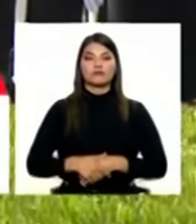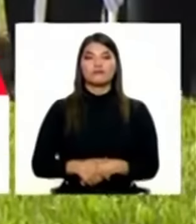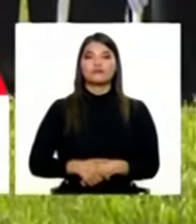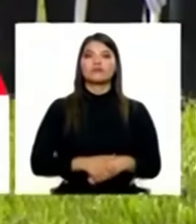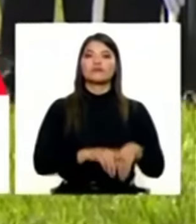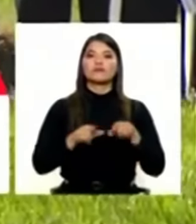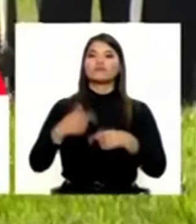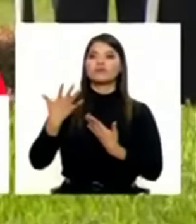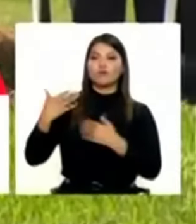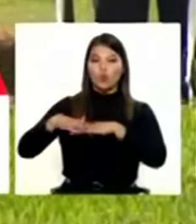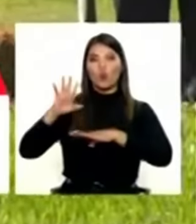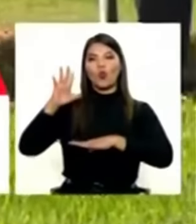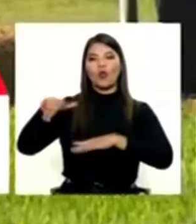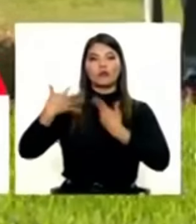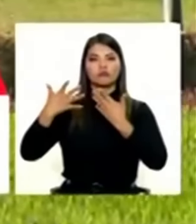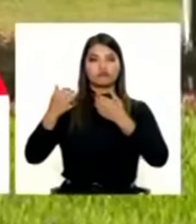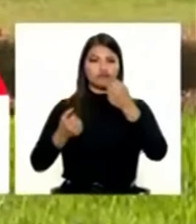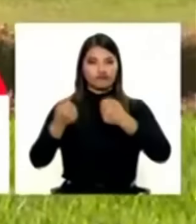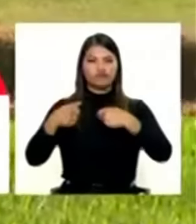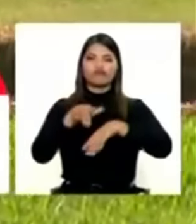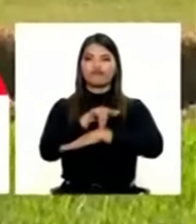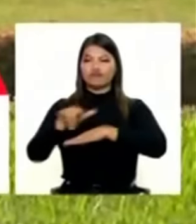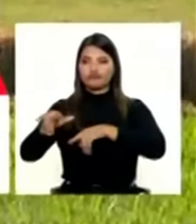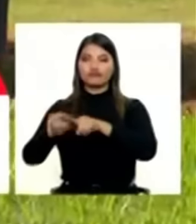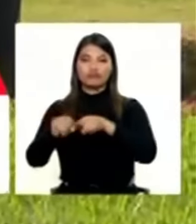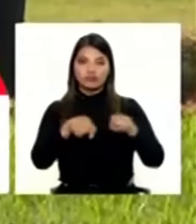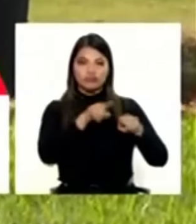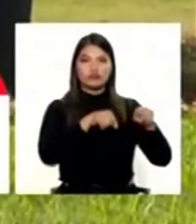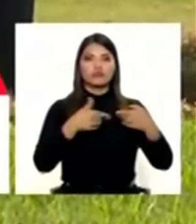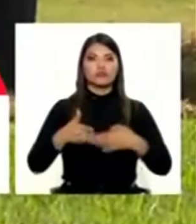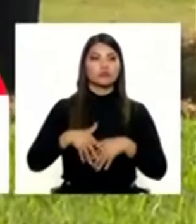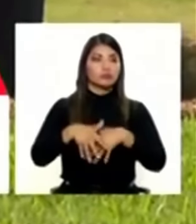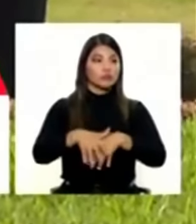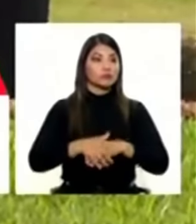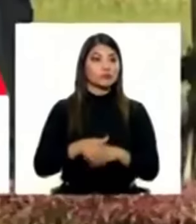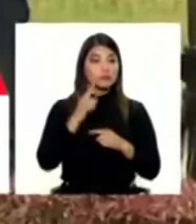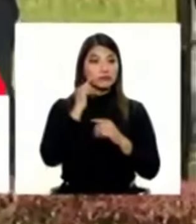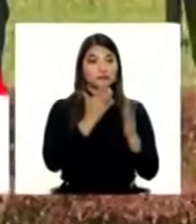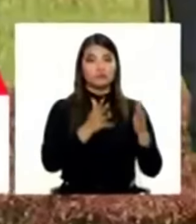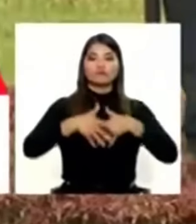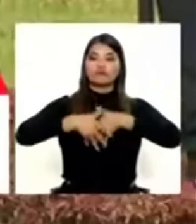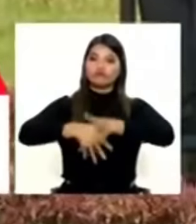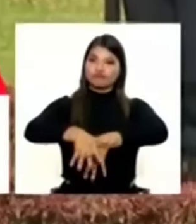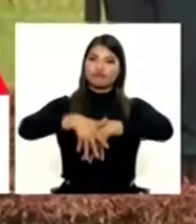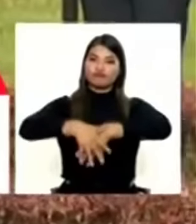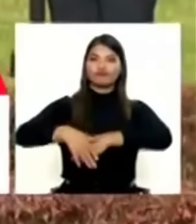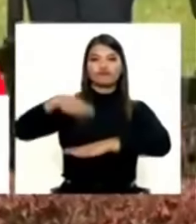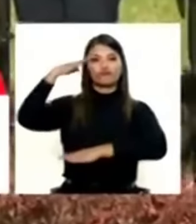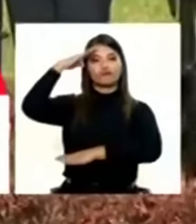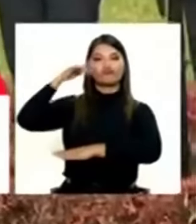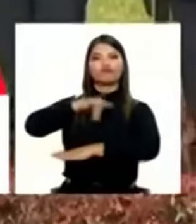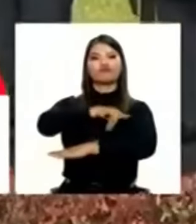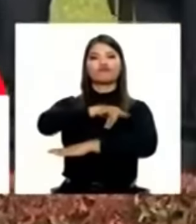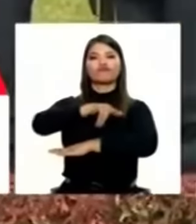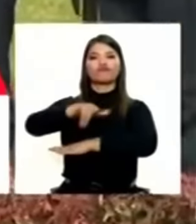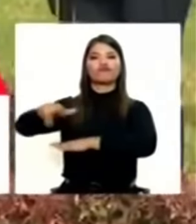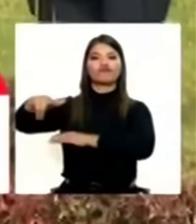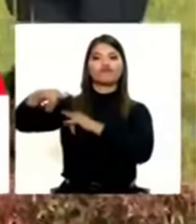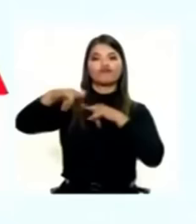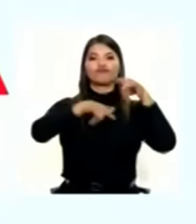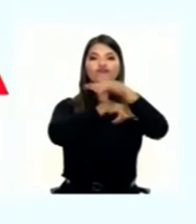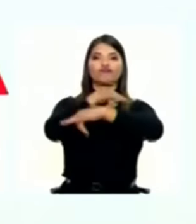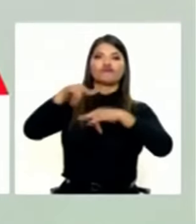como pilotos, técnicos de la FAP. Ahora vamos a observar el desfile aéreo y ahí vemos a